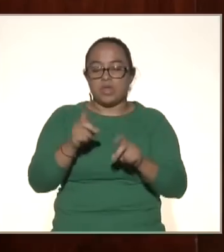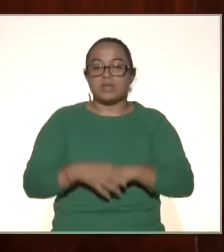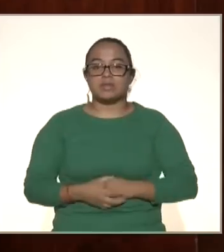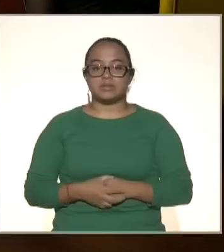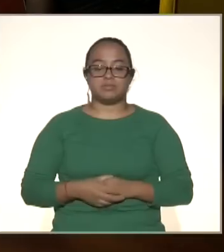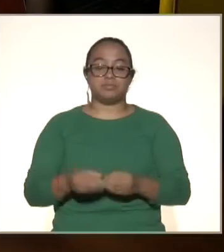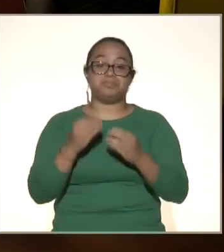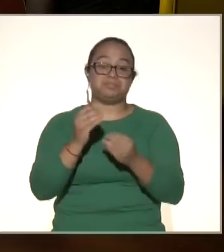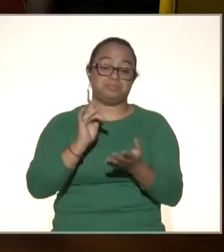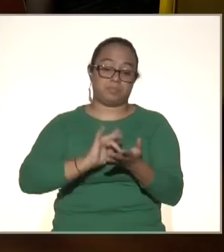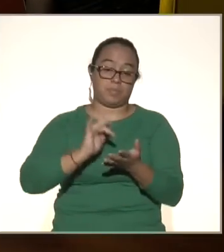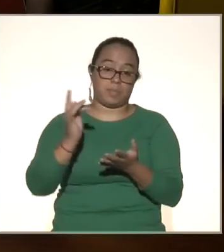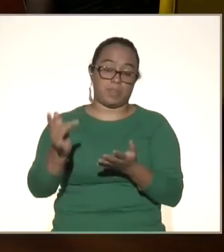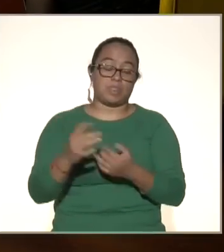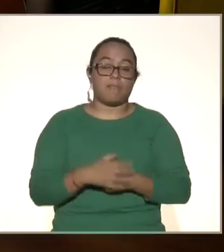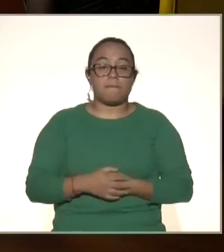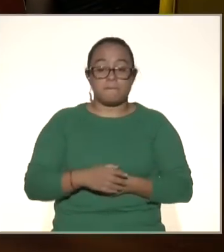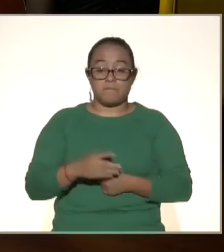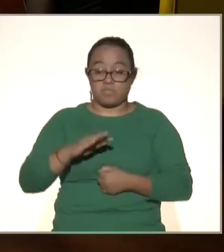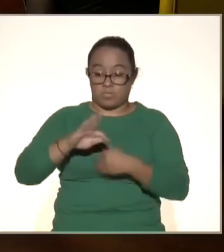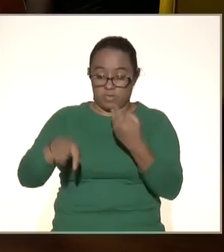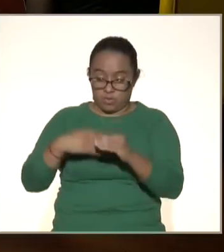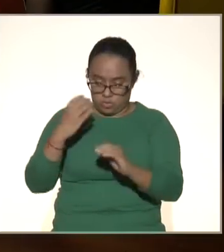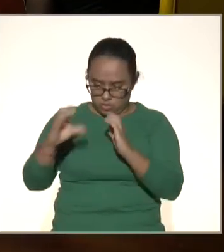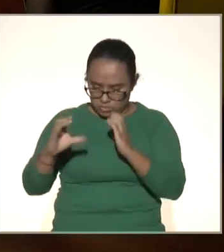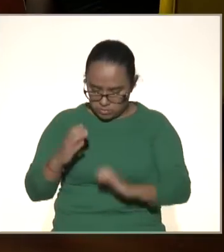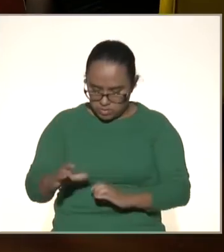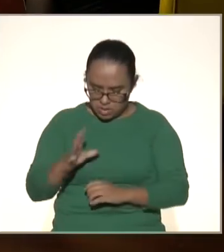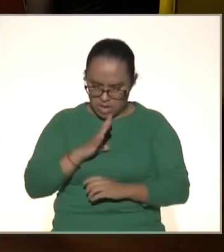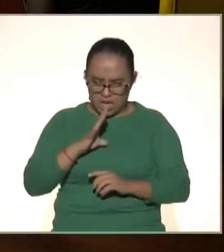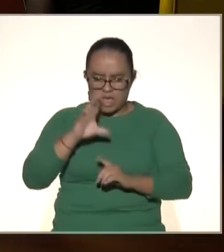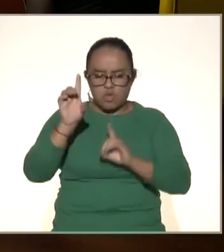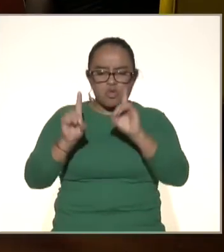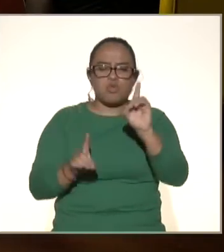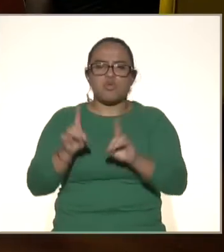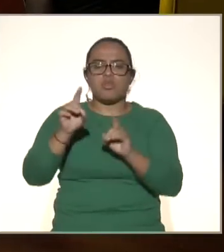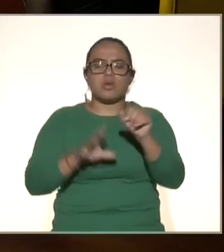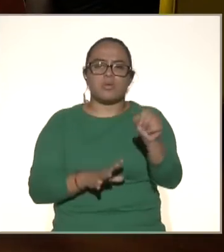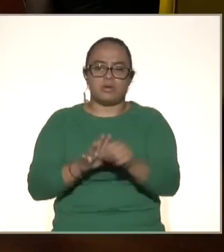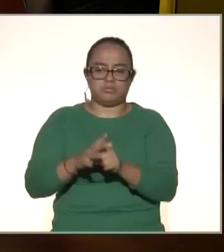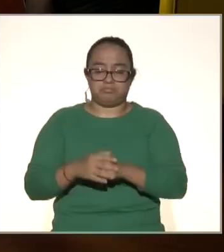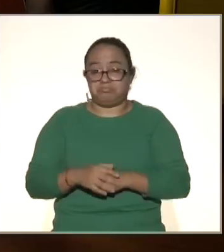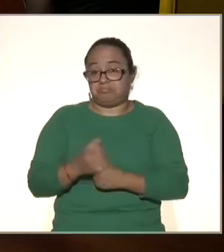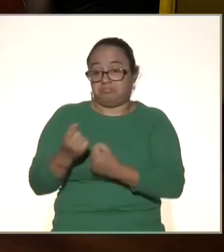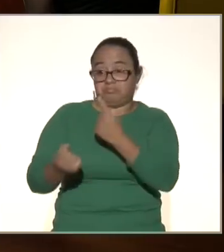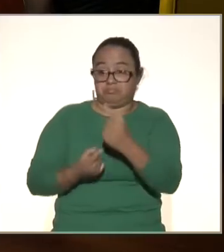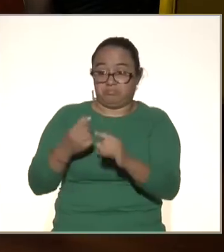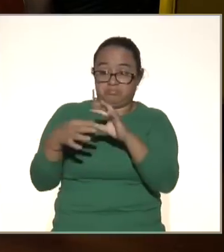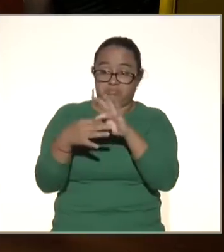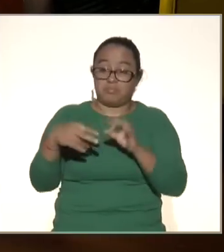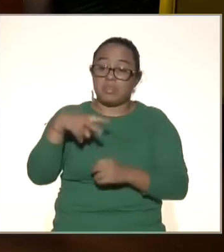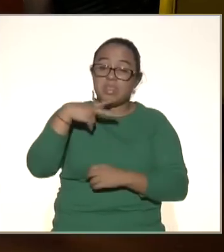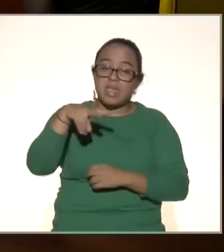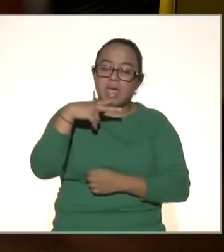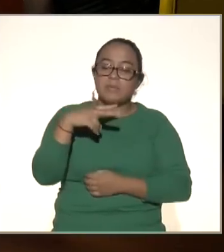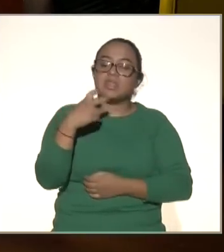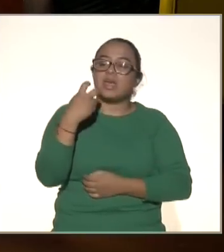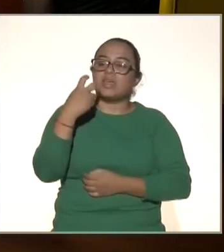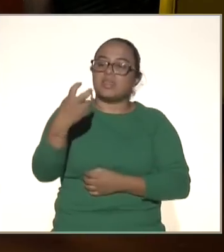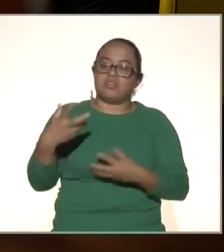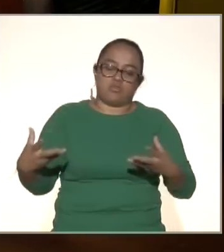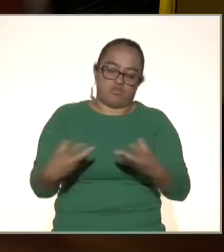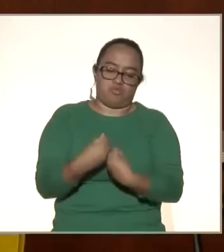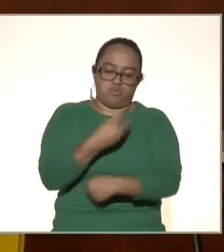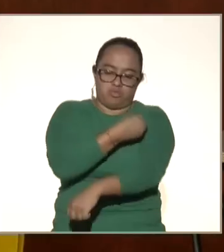Muchas gracias, Rose. Pues miren, en casi todos los comentarios existe esta duda de... Se dice que la Navidad es un tiempo de